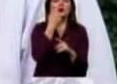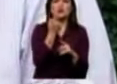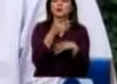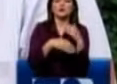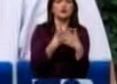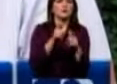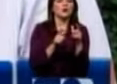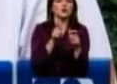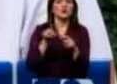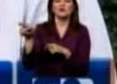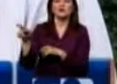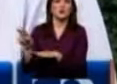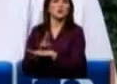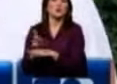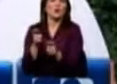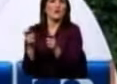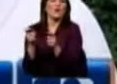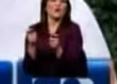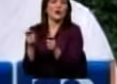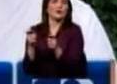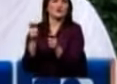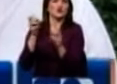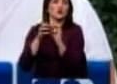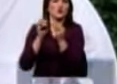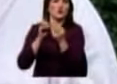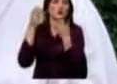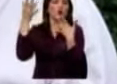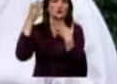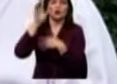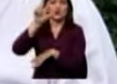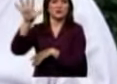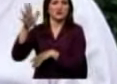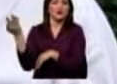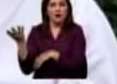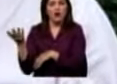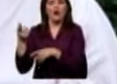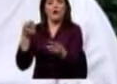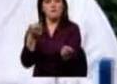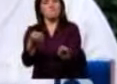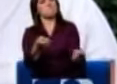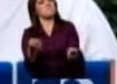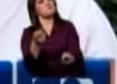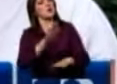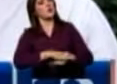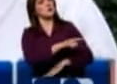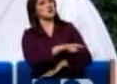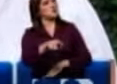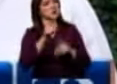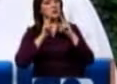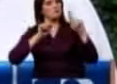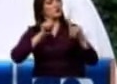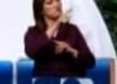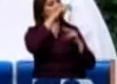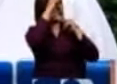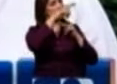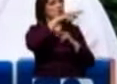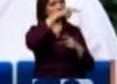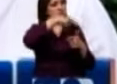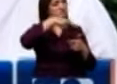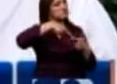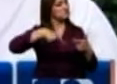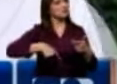menos un solo poder político, en este caso el de la 35, sea el que delimite qué vemos en televisión, qué